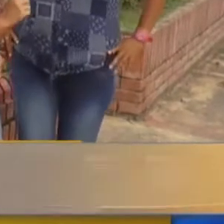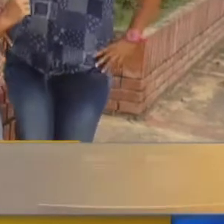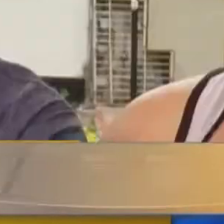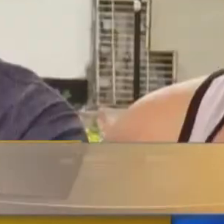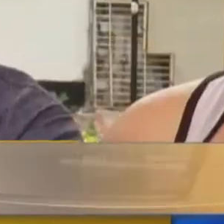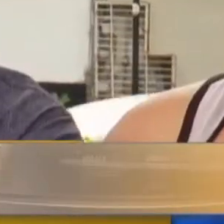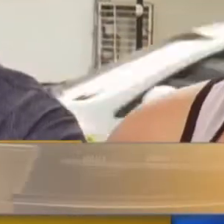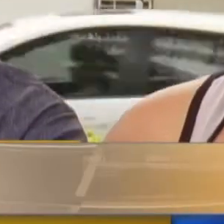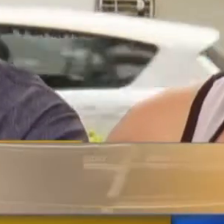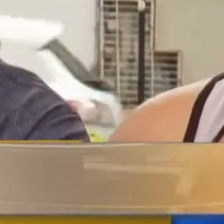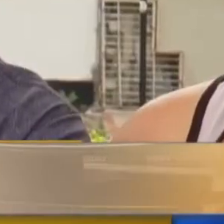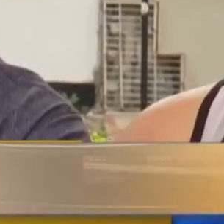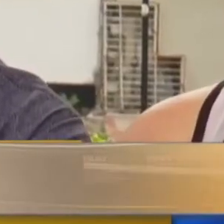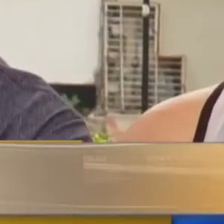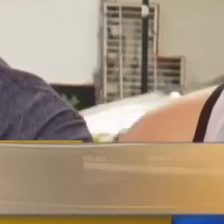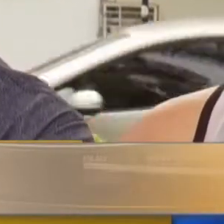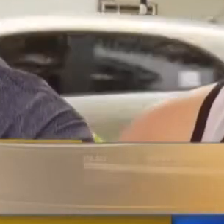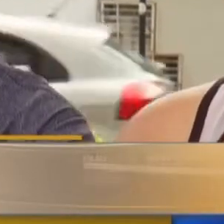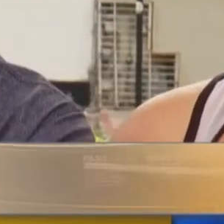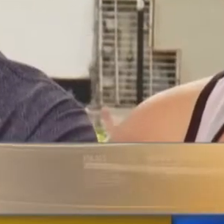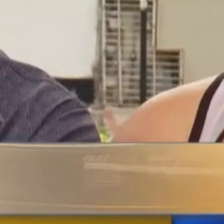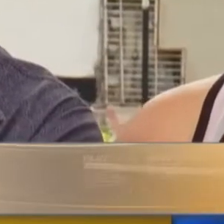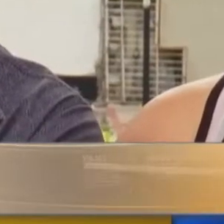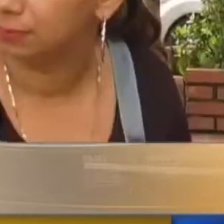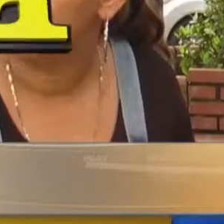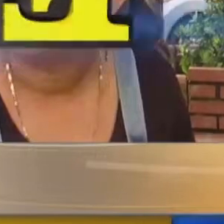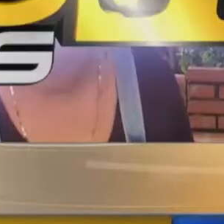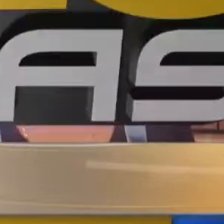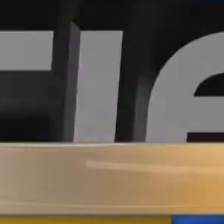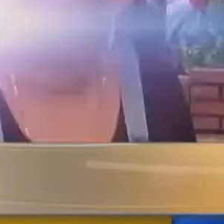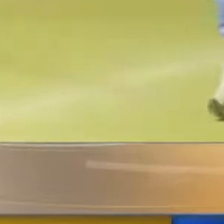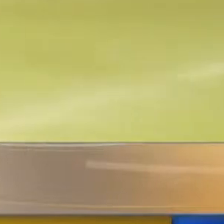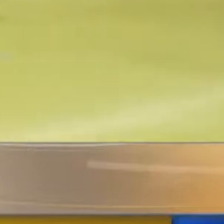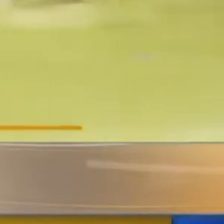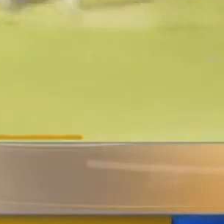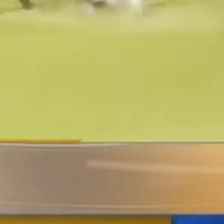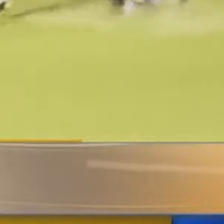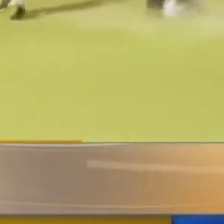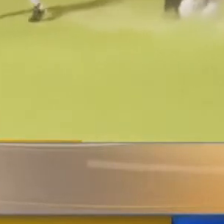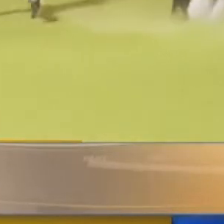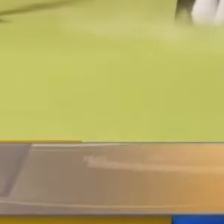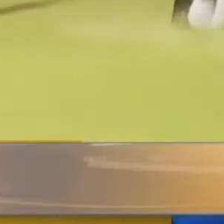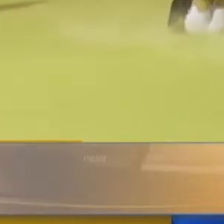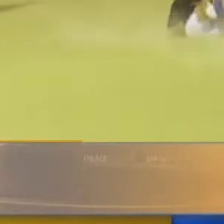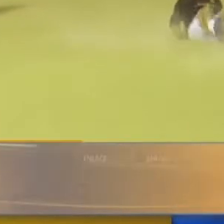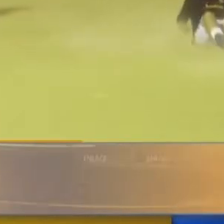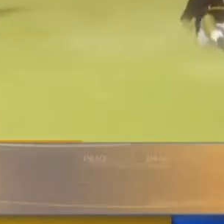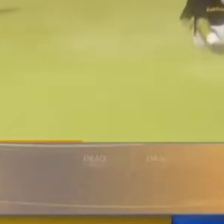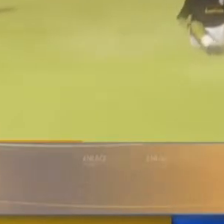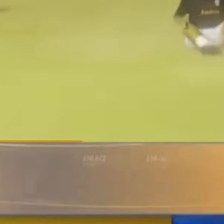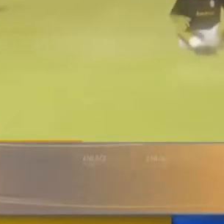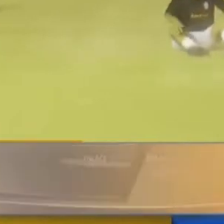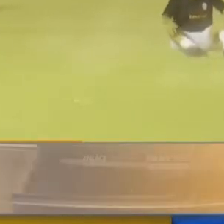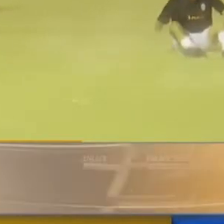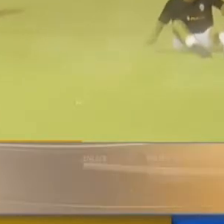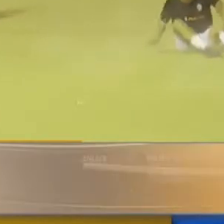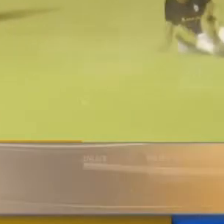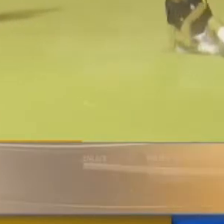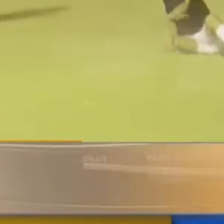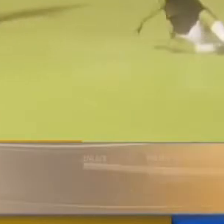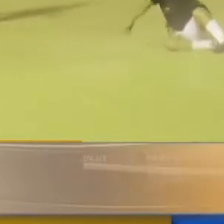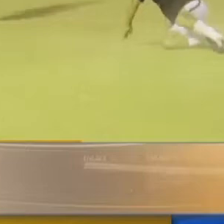el pago de 2 meses y prestaciones sociales que les adeudan desde enero del año pasado. En los deportes, continúan los torneos de mayores de 35 y